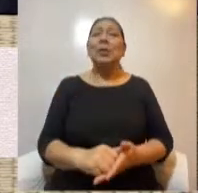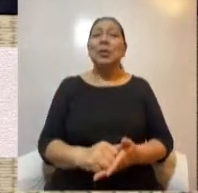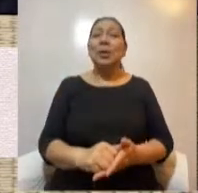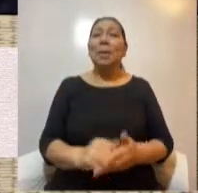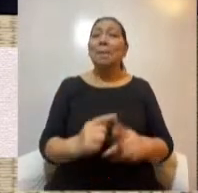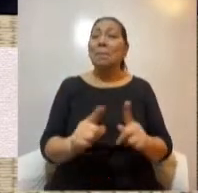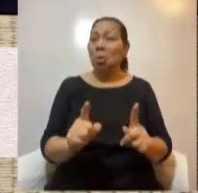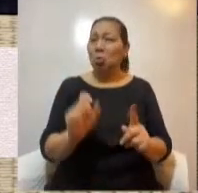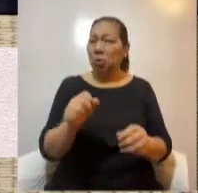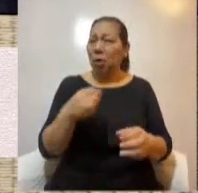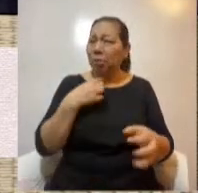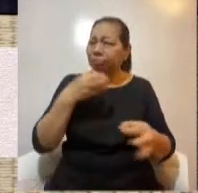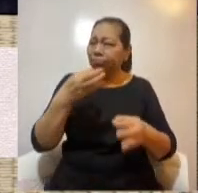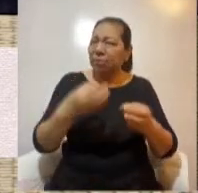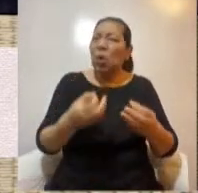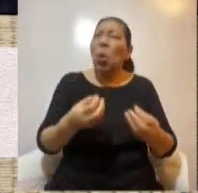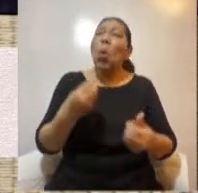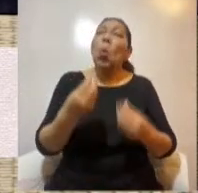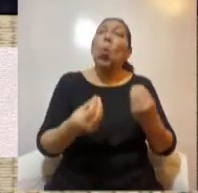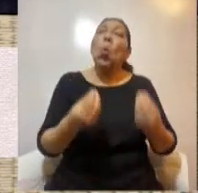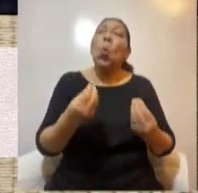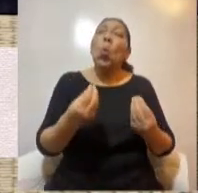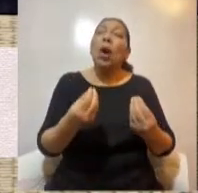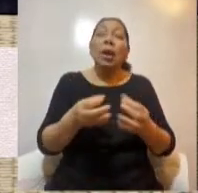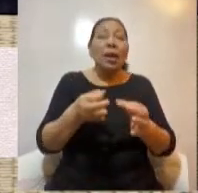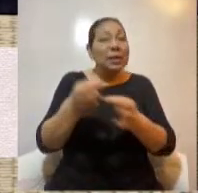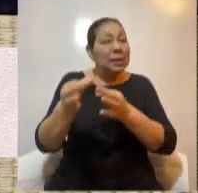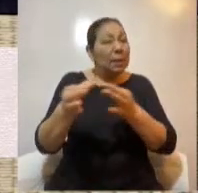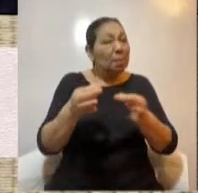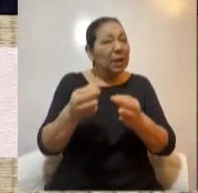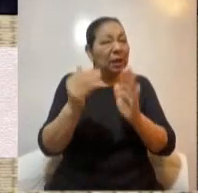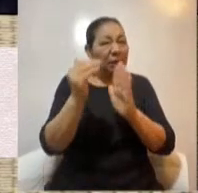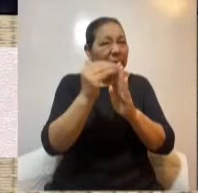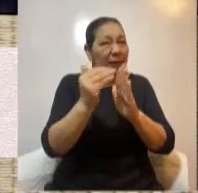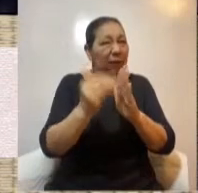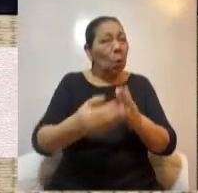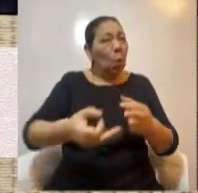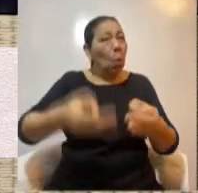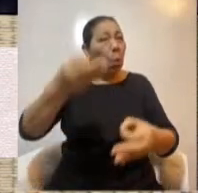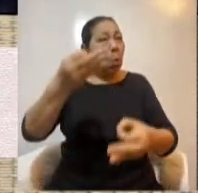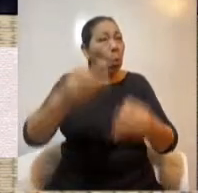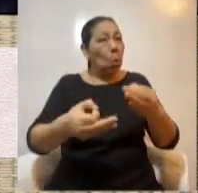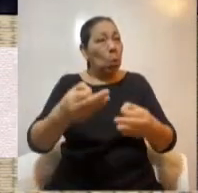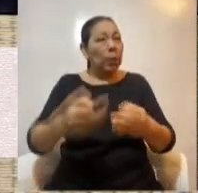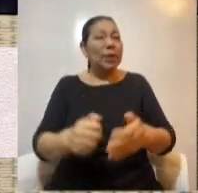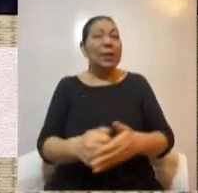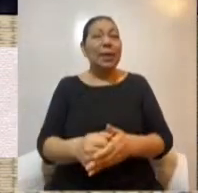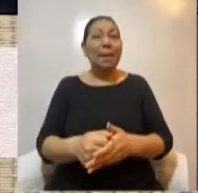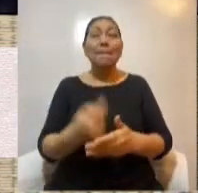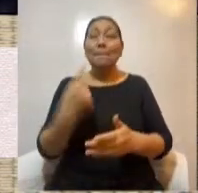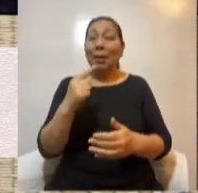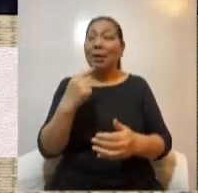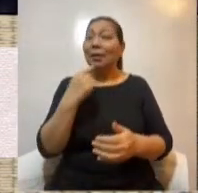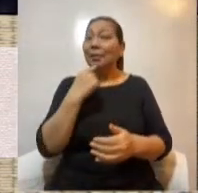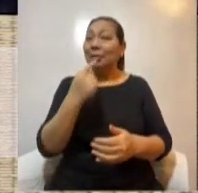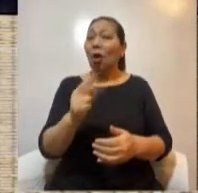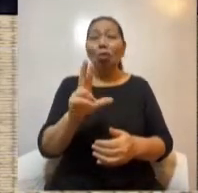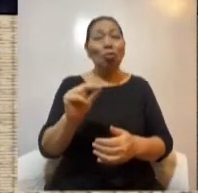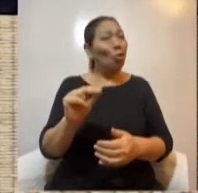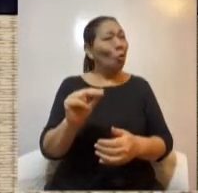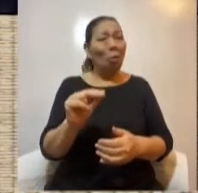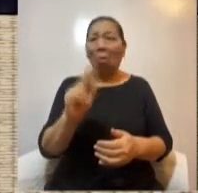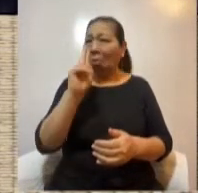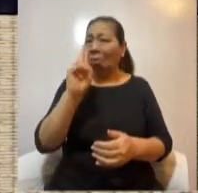segunda instancia. ¿Podrías precisarnos cuáles son los argumentos esgrimidos por el juzgado y por la sala para